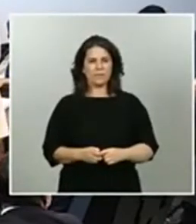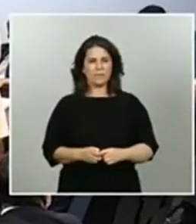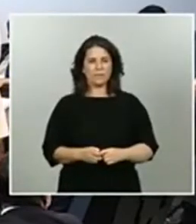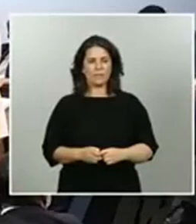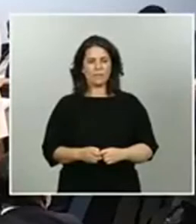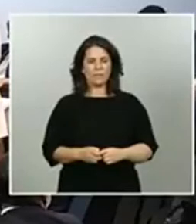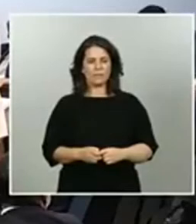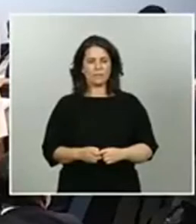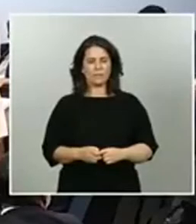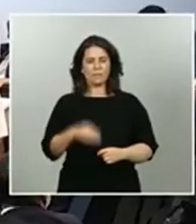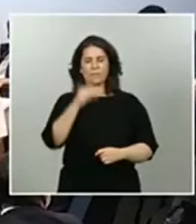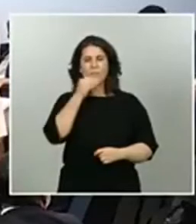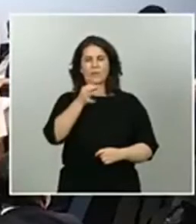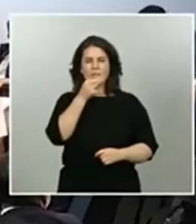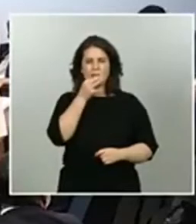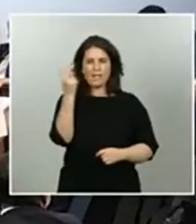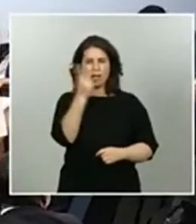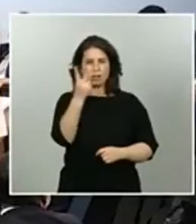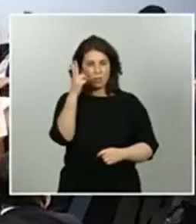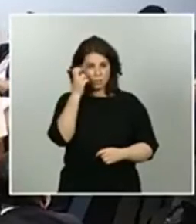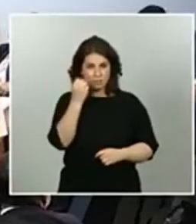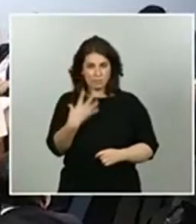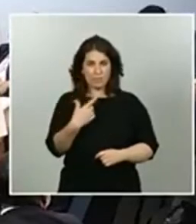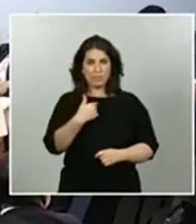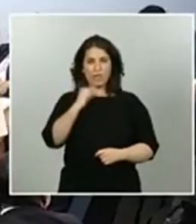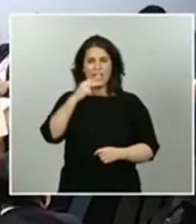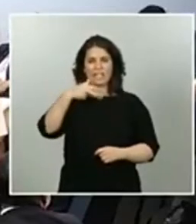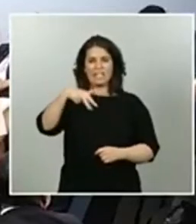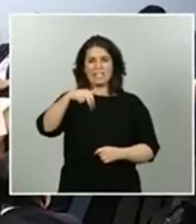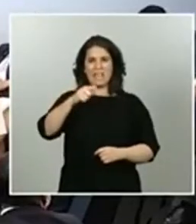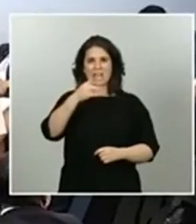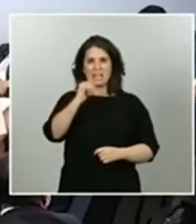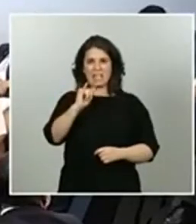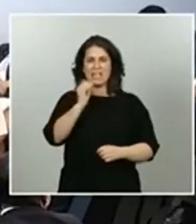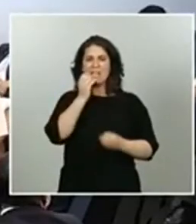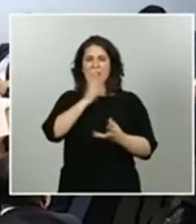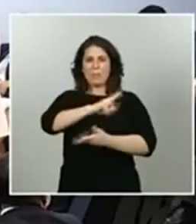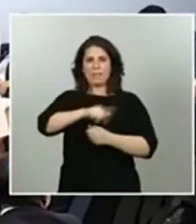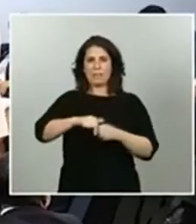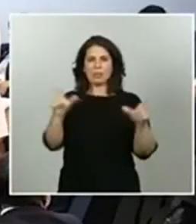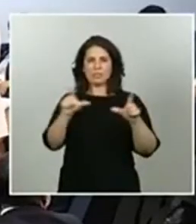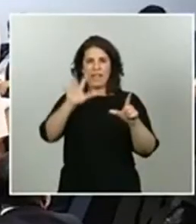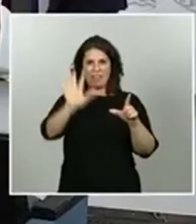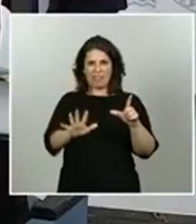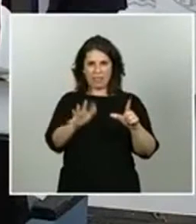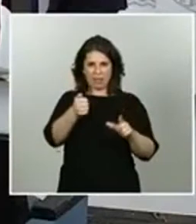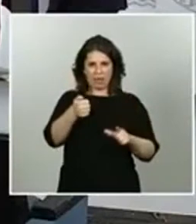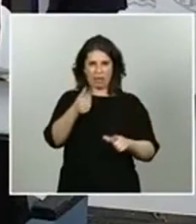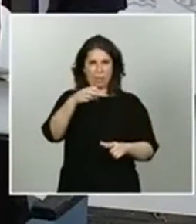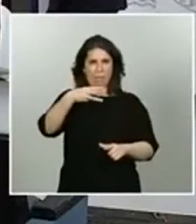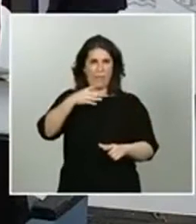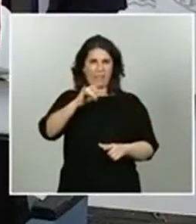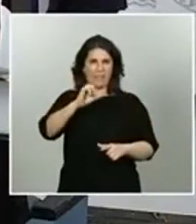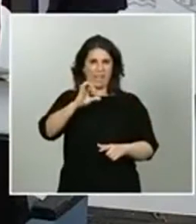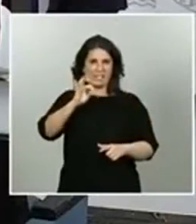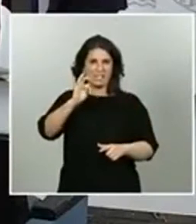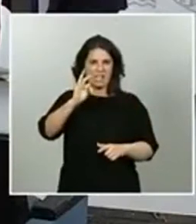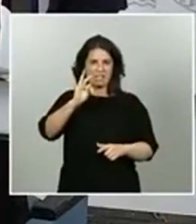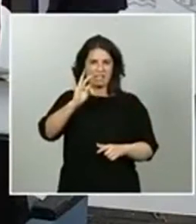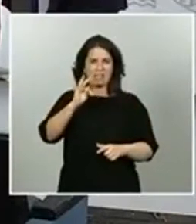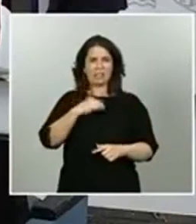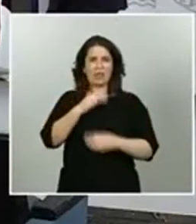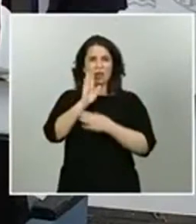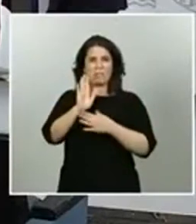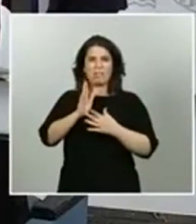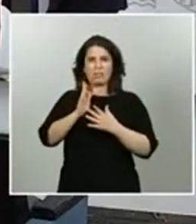Buenas tardes a los dos, si me escuchará bien. Soy Iñaki Aguado, de Informativos Telecinco en Mediaset, en nombre de los periodistas que estamos en esta sala, los